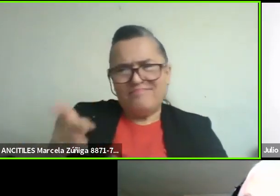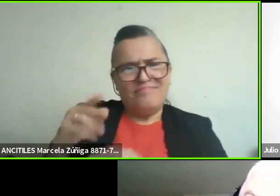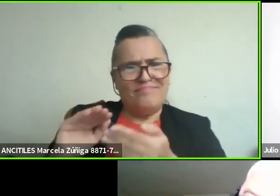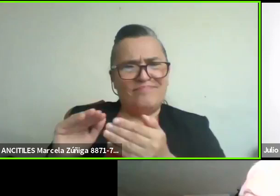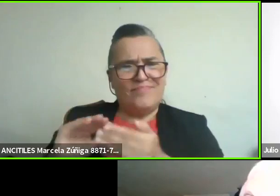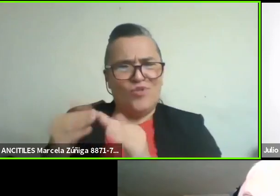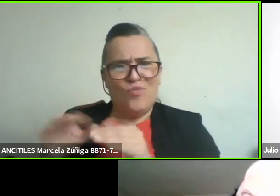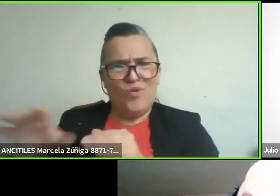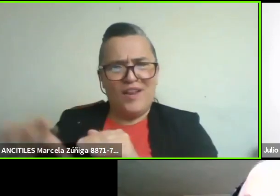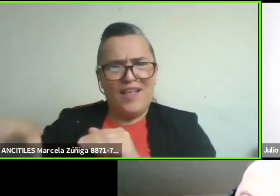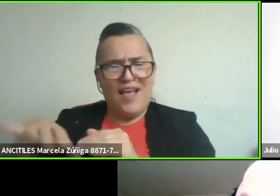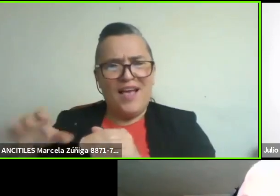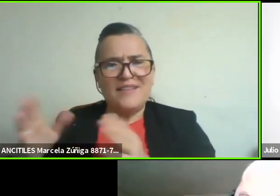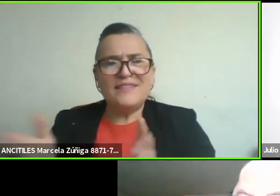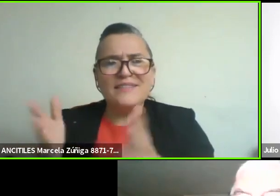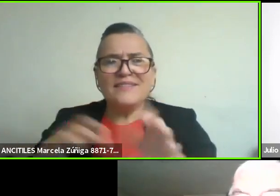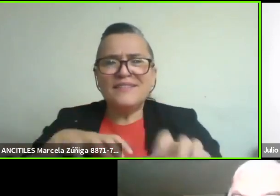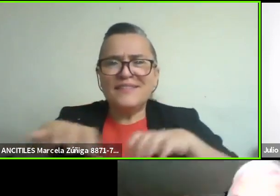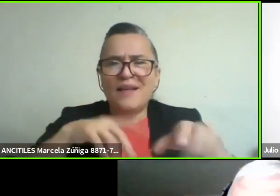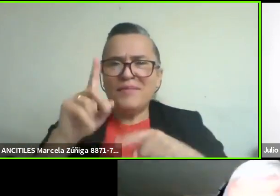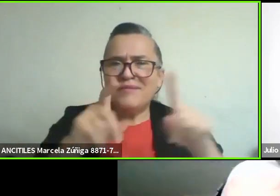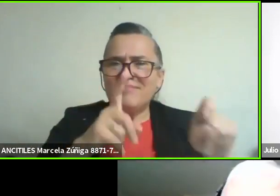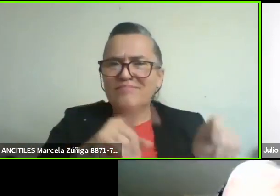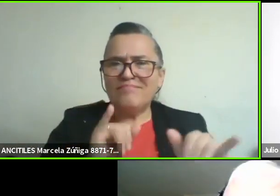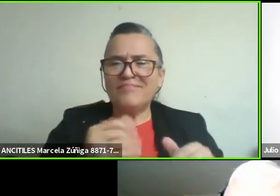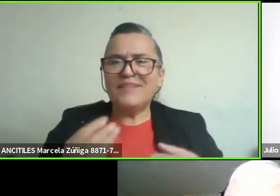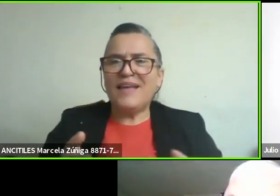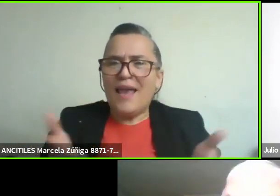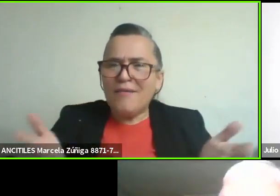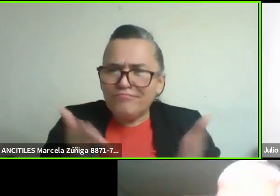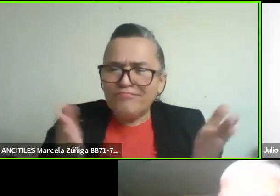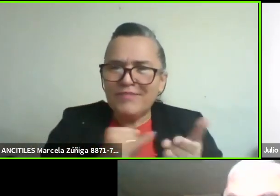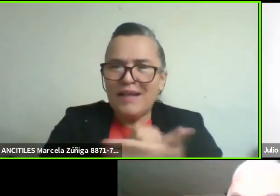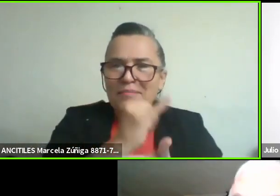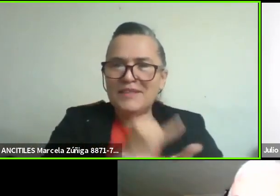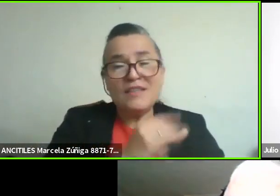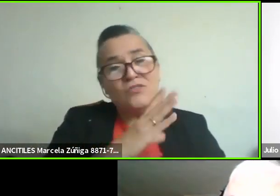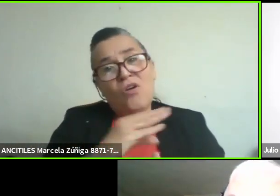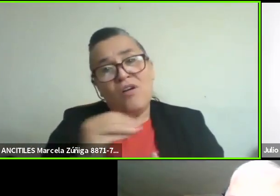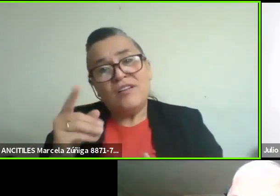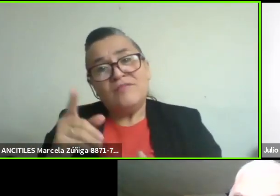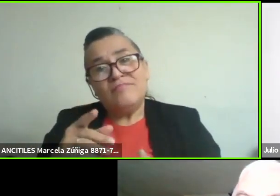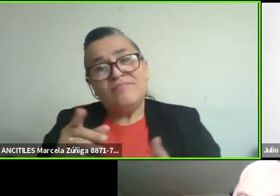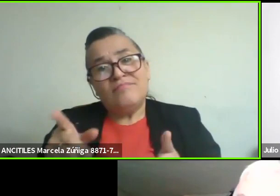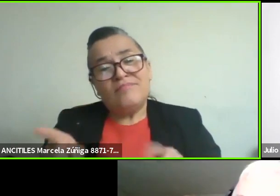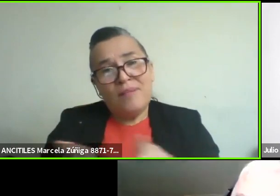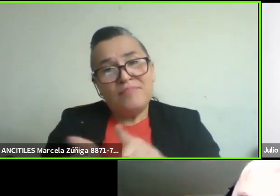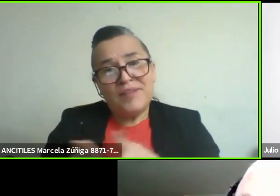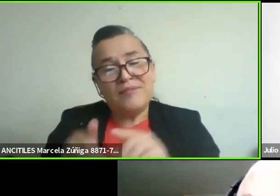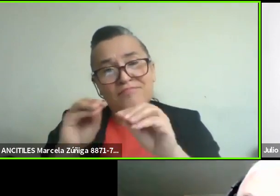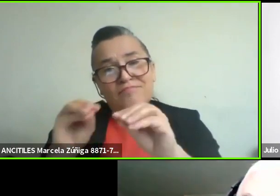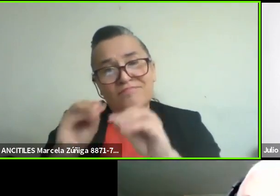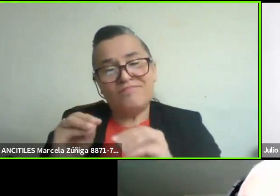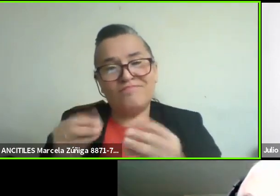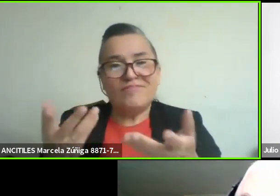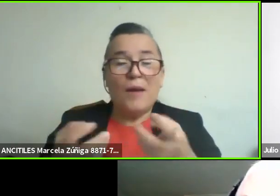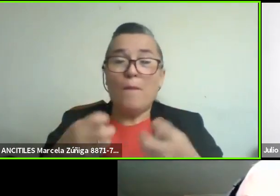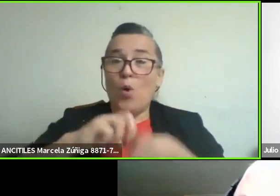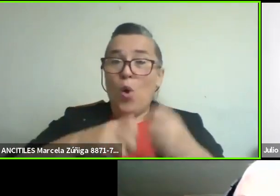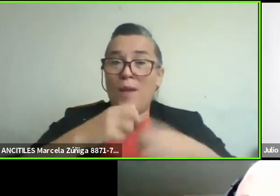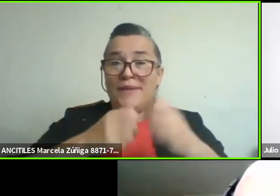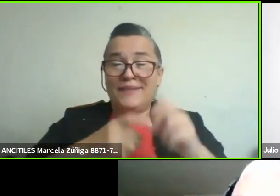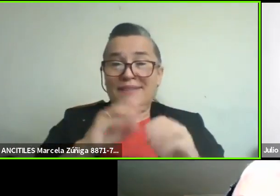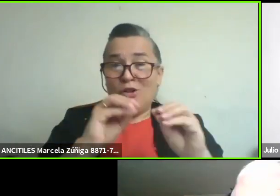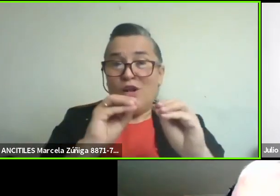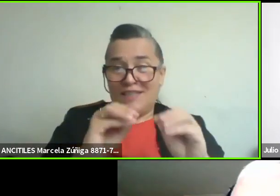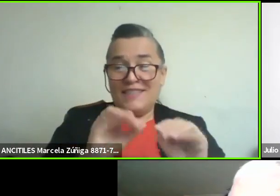o extensión genera dinámicas y preguntas que alimentan la investigación y por supuesto alimentan la docencia problematizando la enseñanza